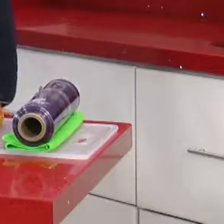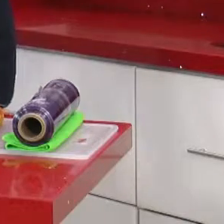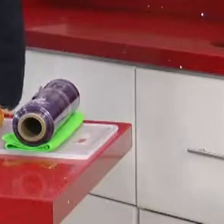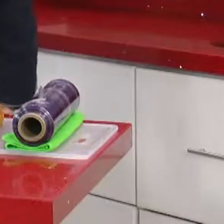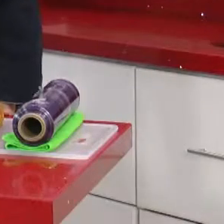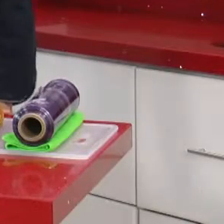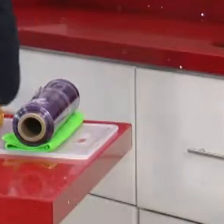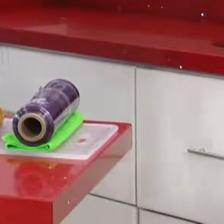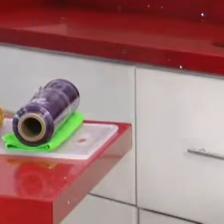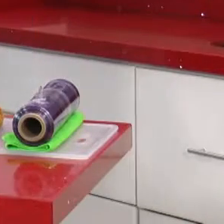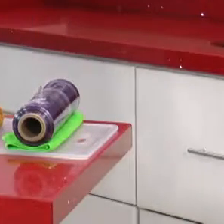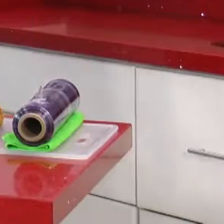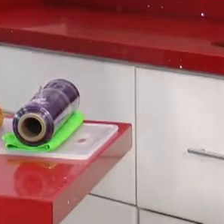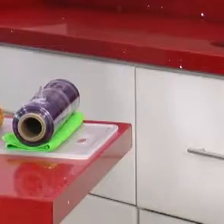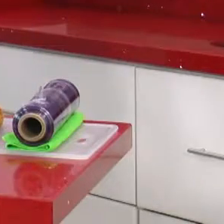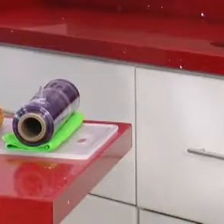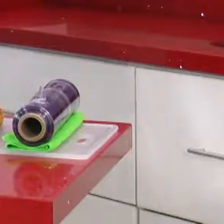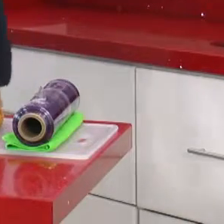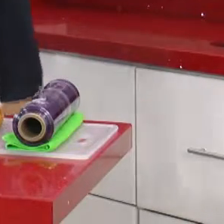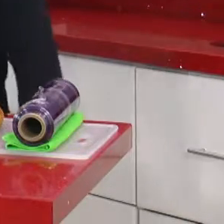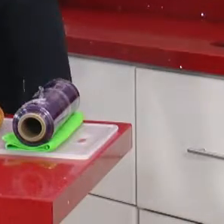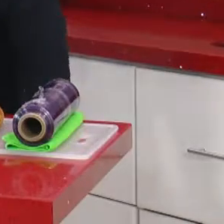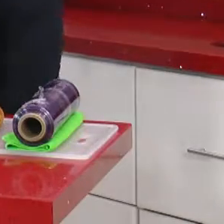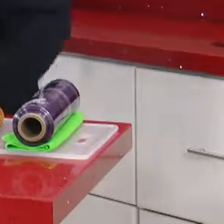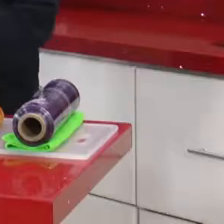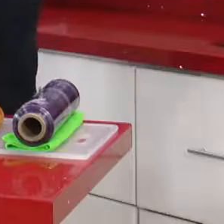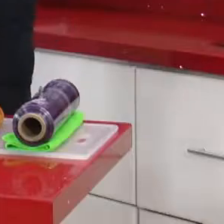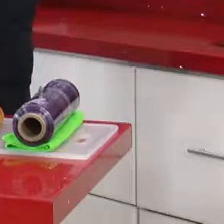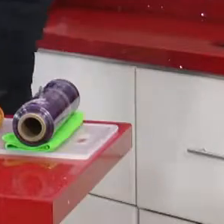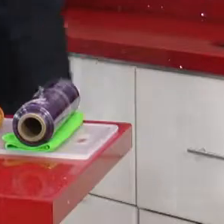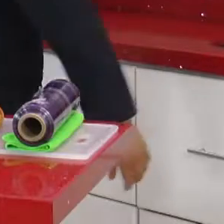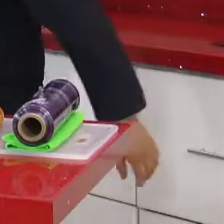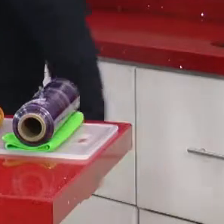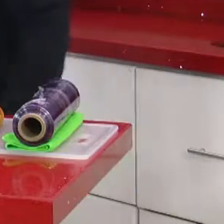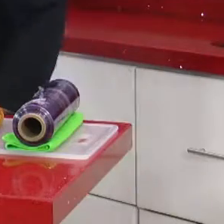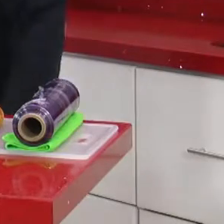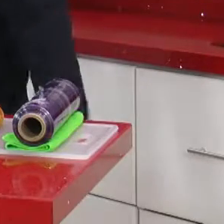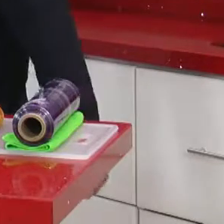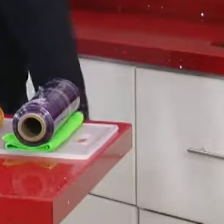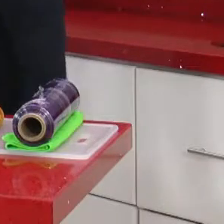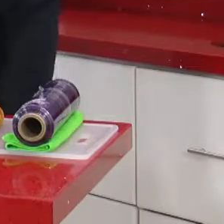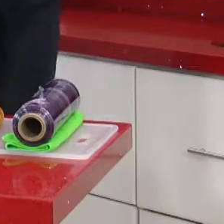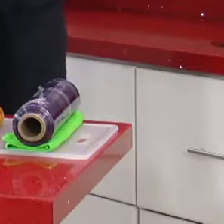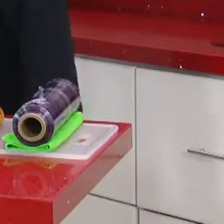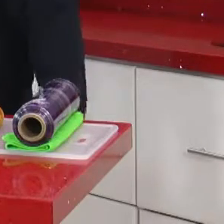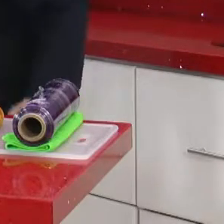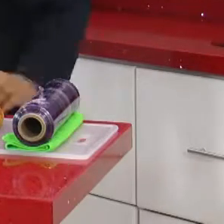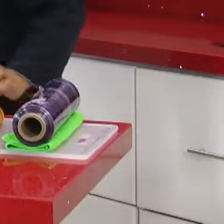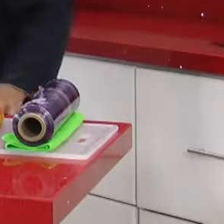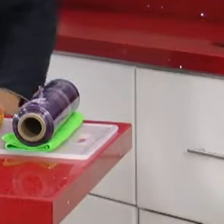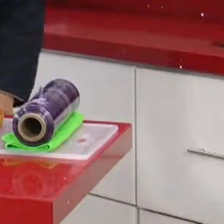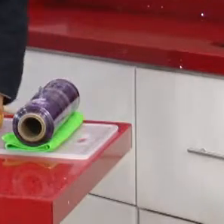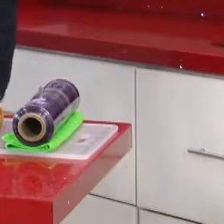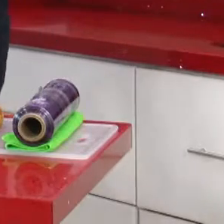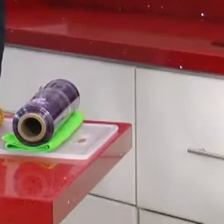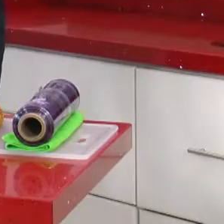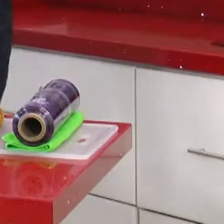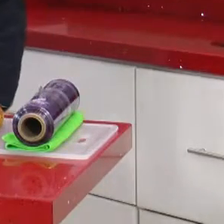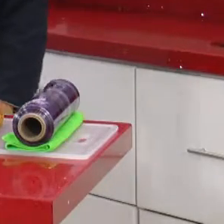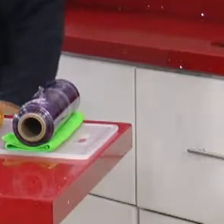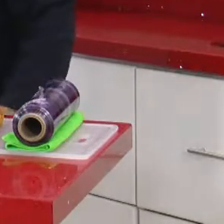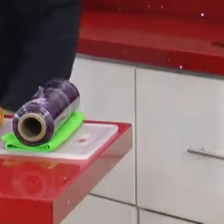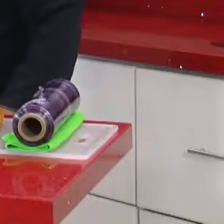Andrés Barros. Oiga, Dios, yo canto lo que me toca, verseando yo soy un genio. Saludo al